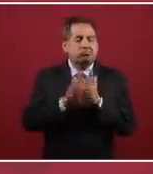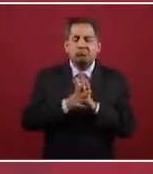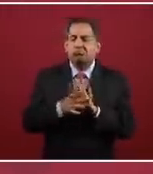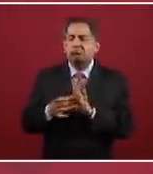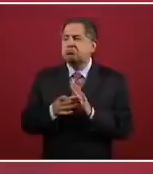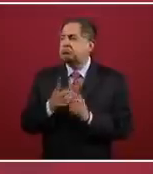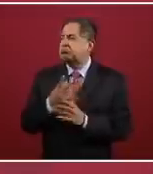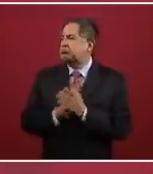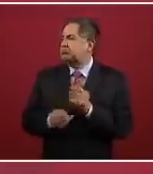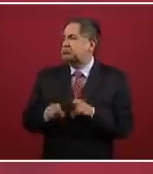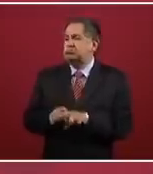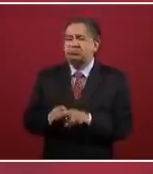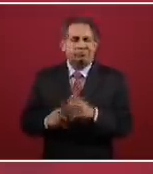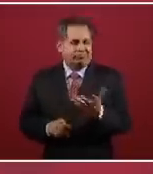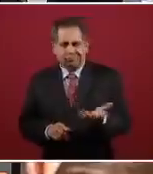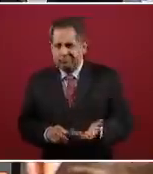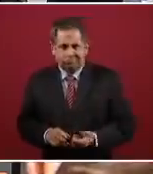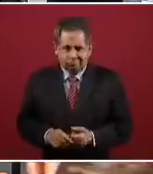¿Qué pasaba mucho?